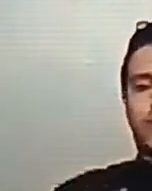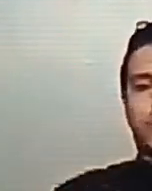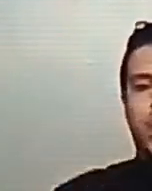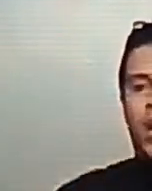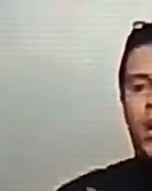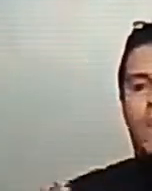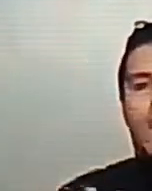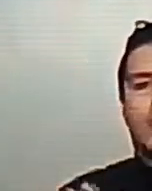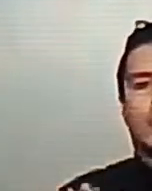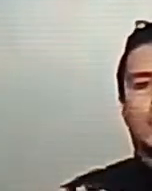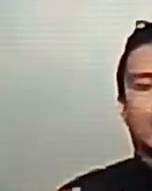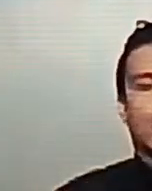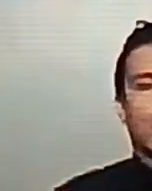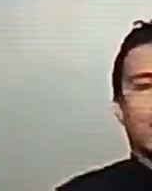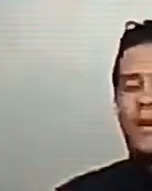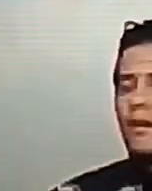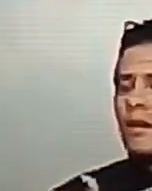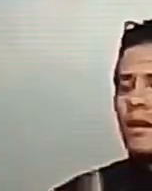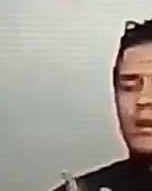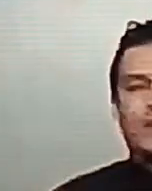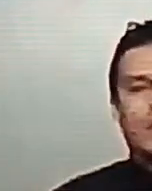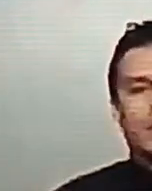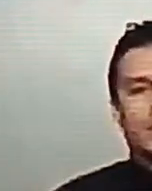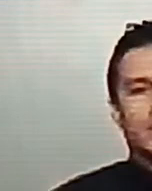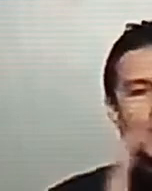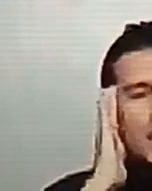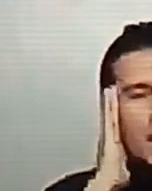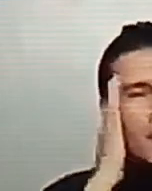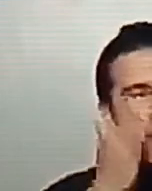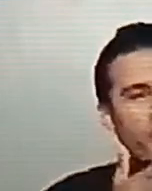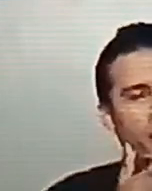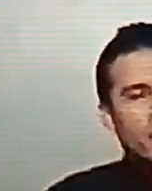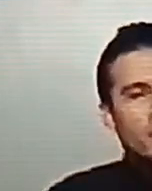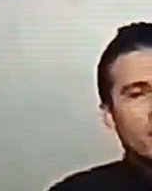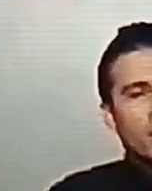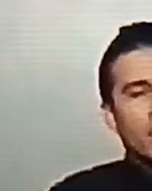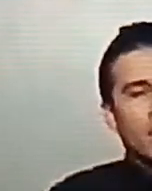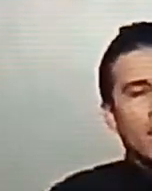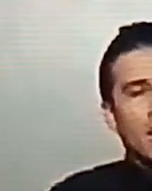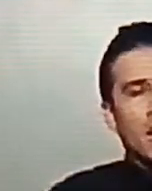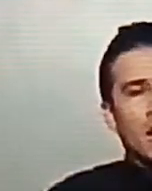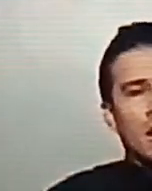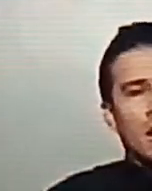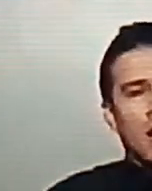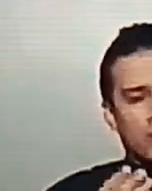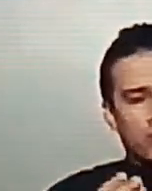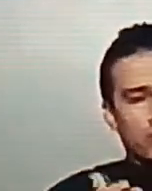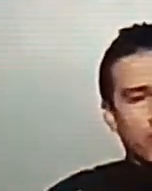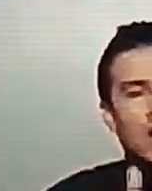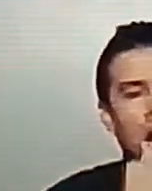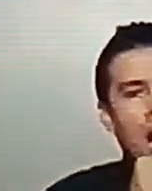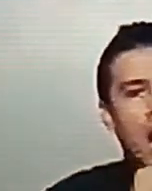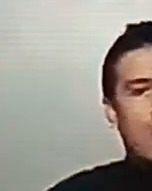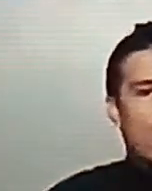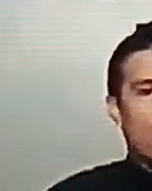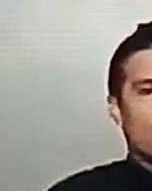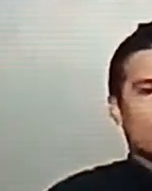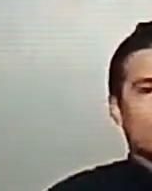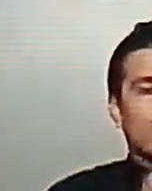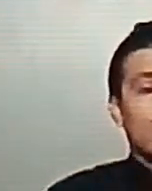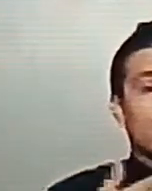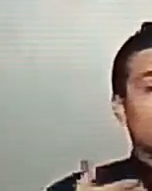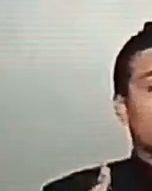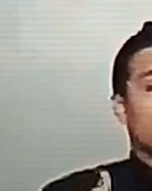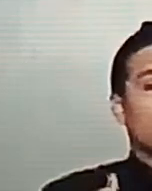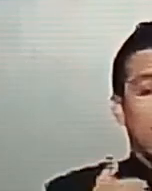en el que convivimos, donde sobre todo enfoquémonos en la calidad de agua, donde no podamos tener autoridades irresponsables y peor aún la prefecta